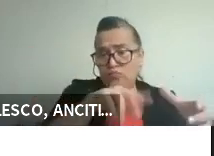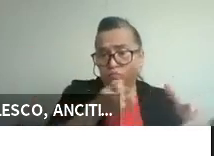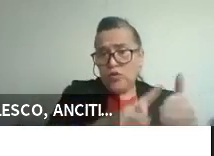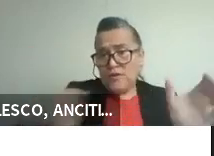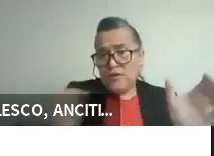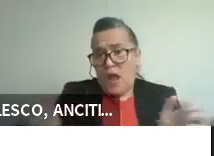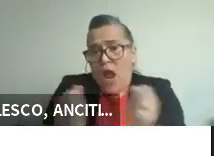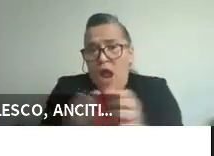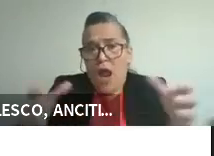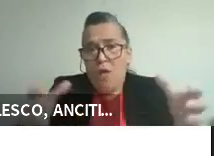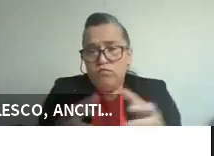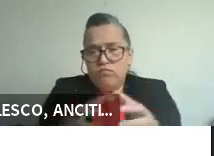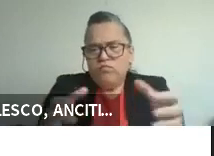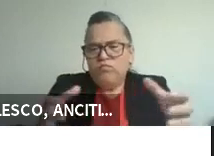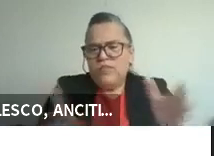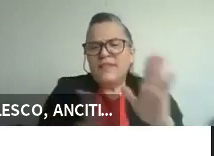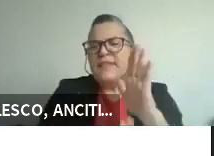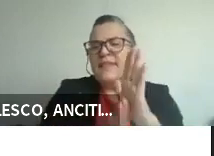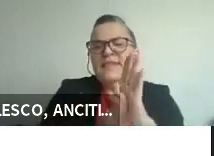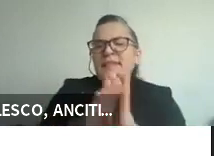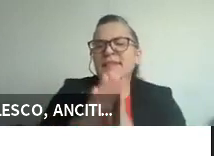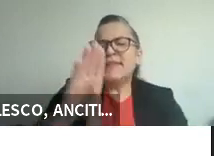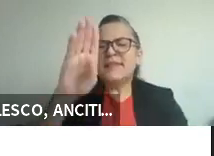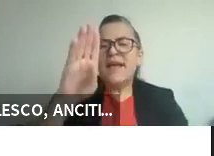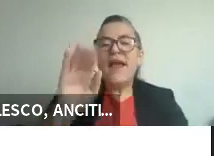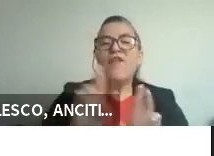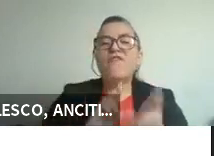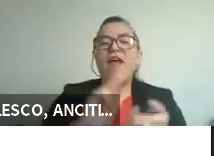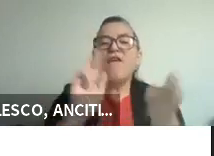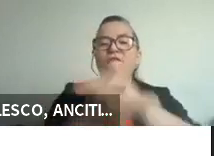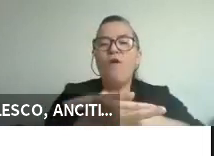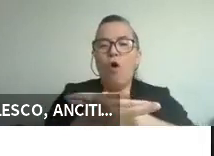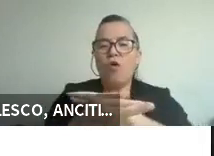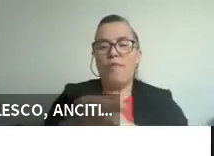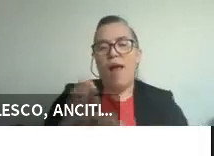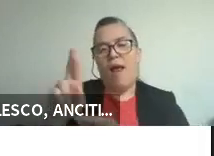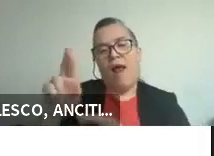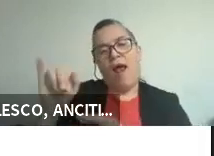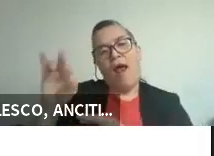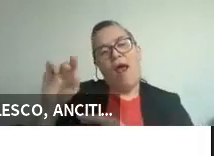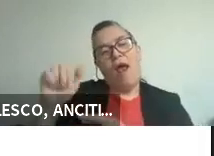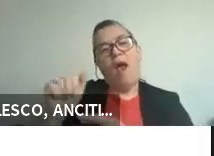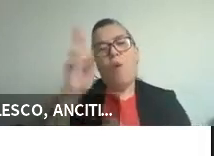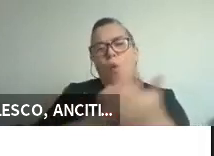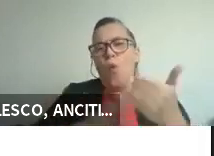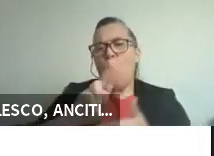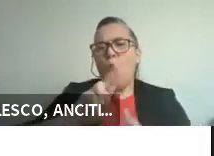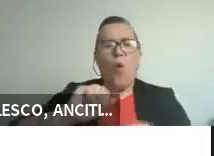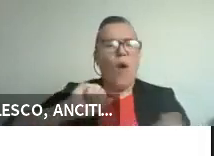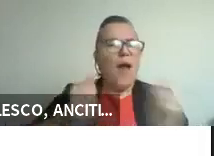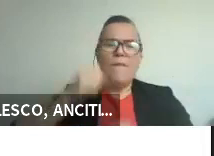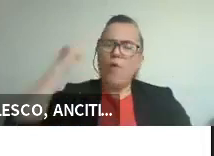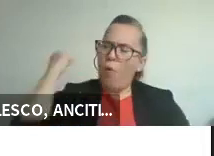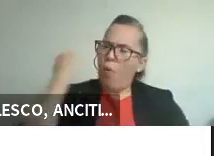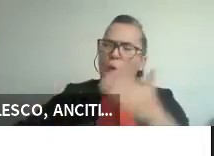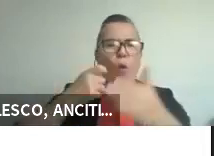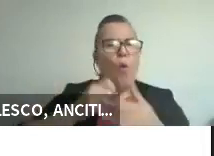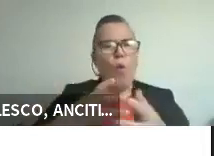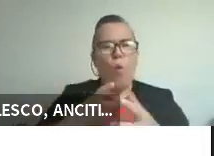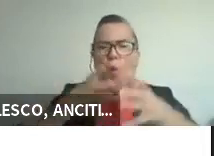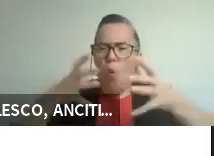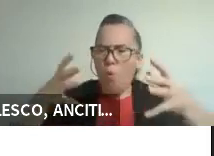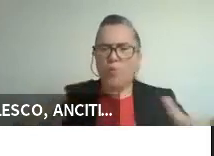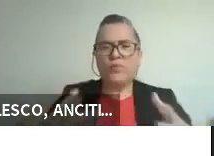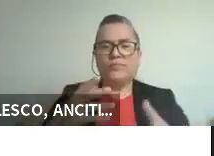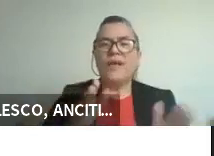desarrolló lo que se conoce en costa rica como la reforma universitaria un cambio radical cualitativo en la organización de